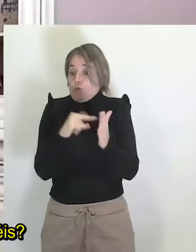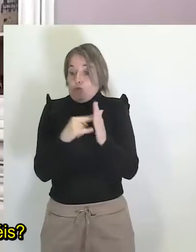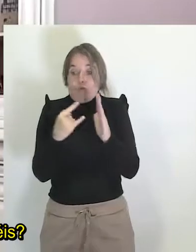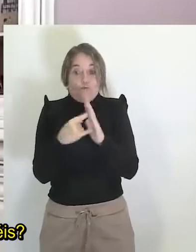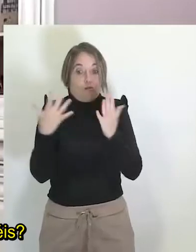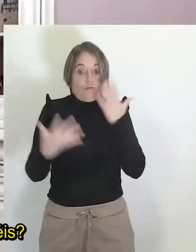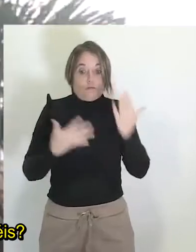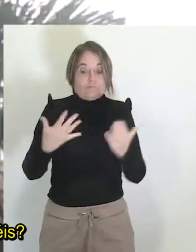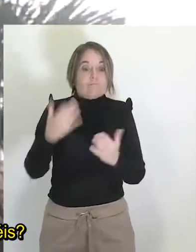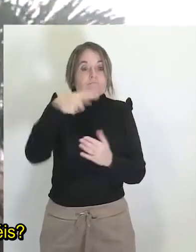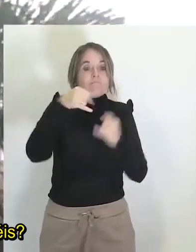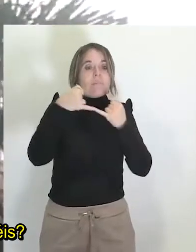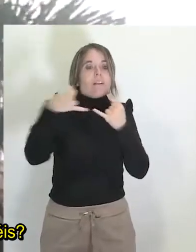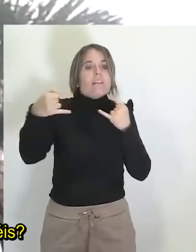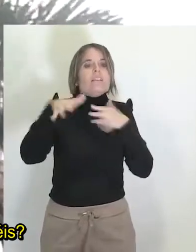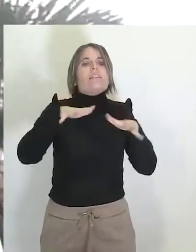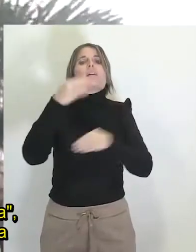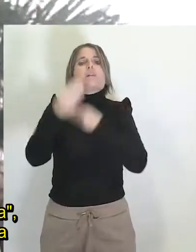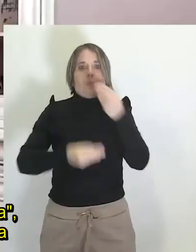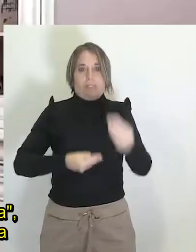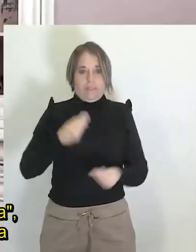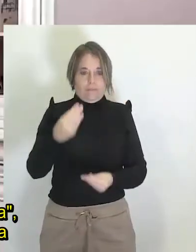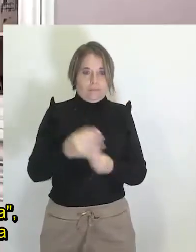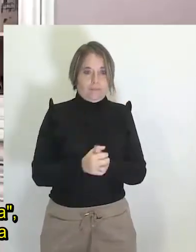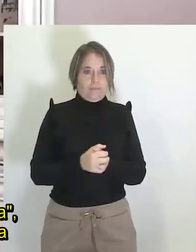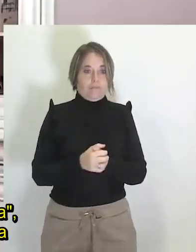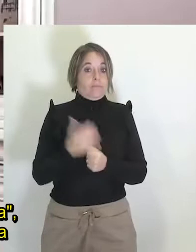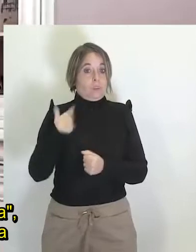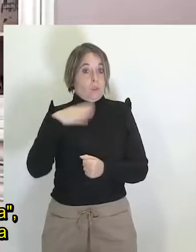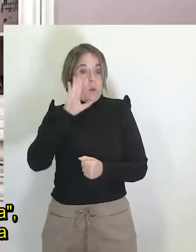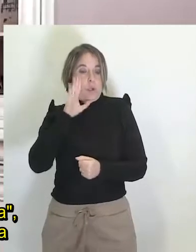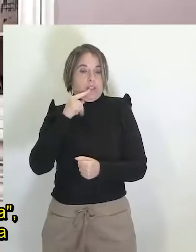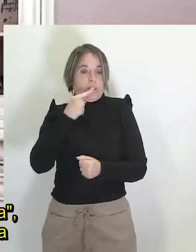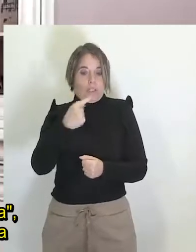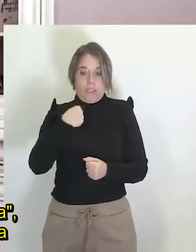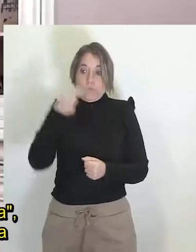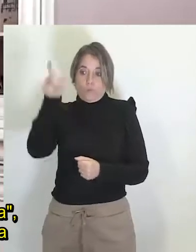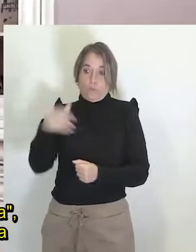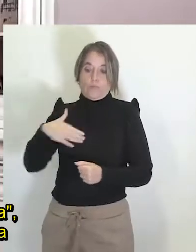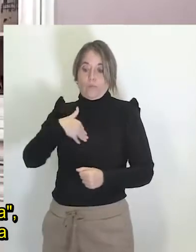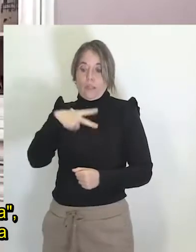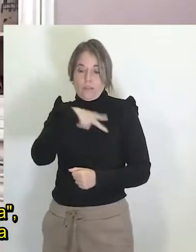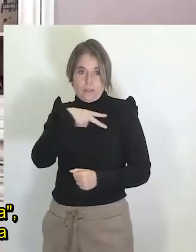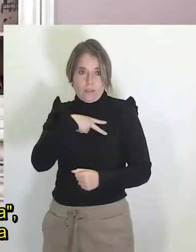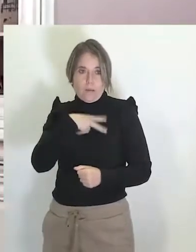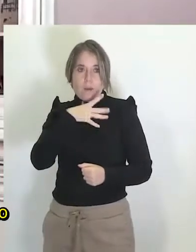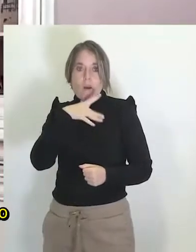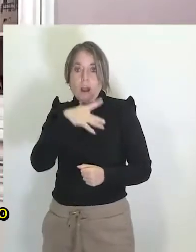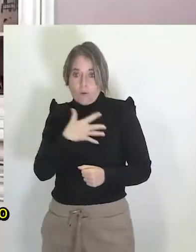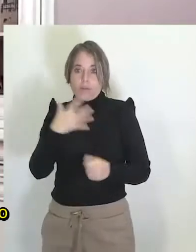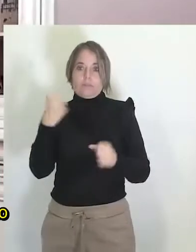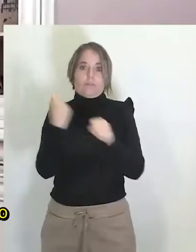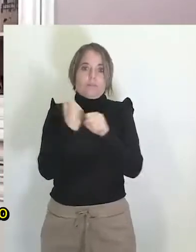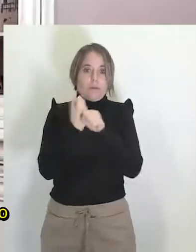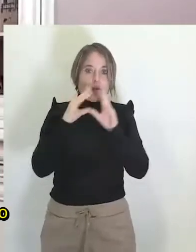hasta que no llegue, ¿qué líneas de actuación tenéis? Es decir, decía yo antes, como letrada, pero tienes que hacer ahora